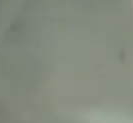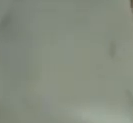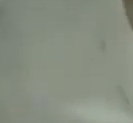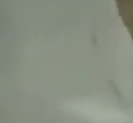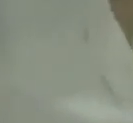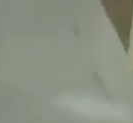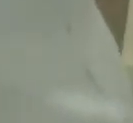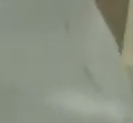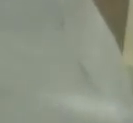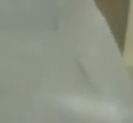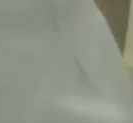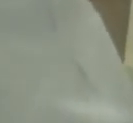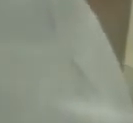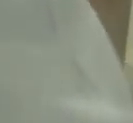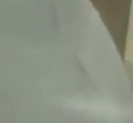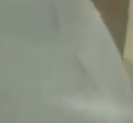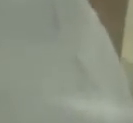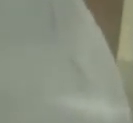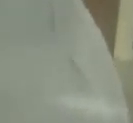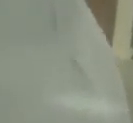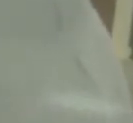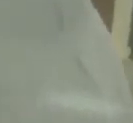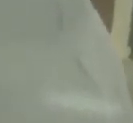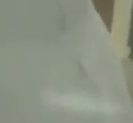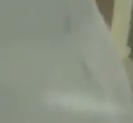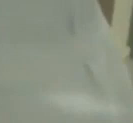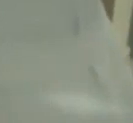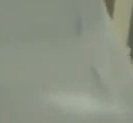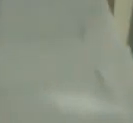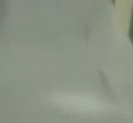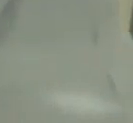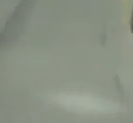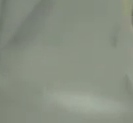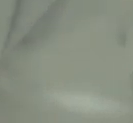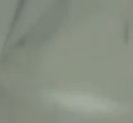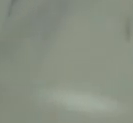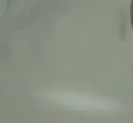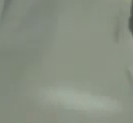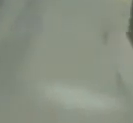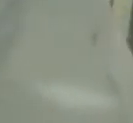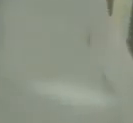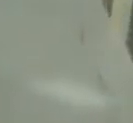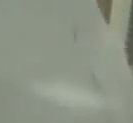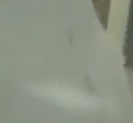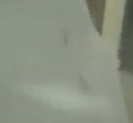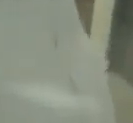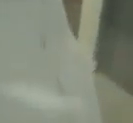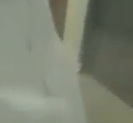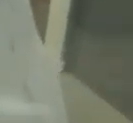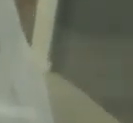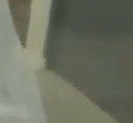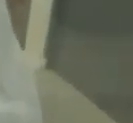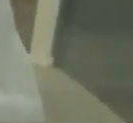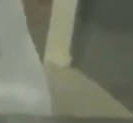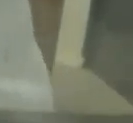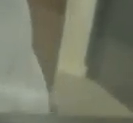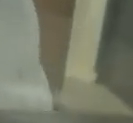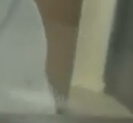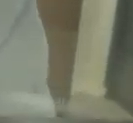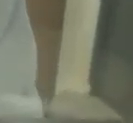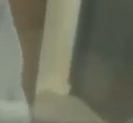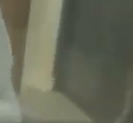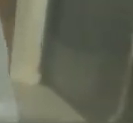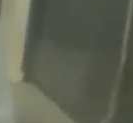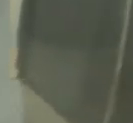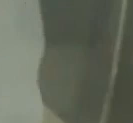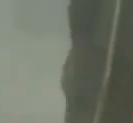de la agenda económica bolivariana. En esta importante inspección a la empresa SM Pharma, ubicada